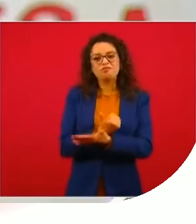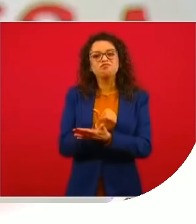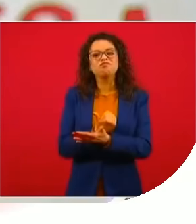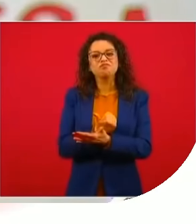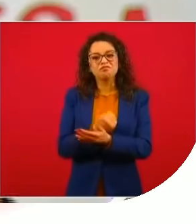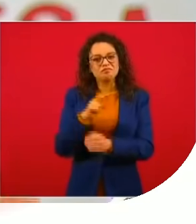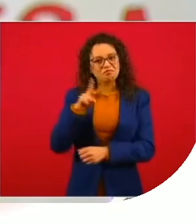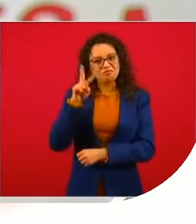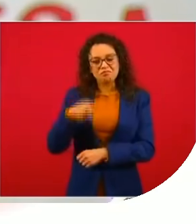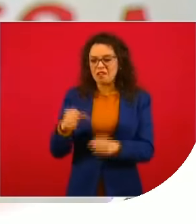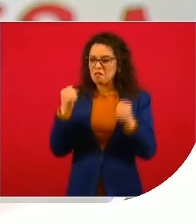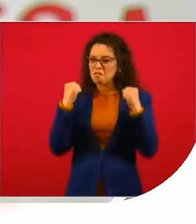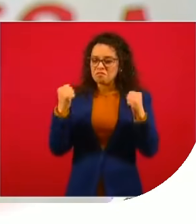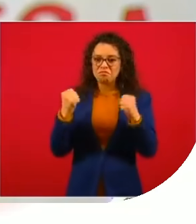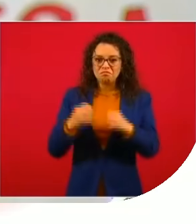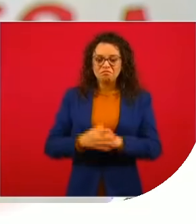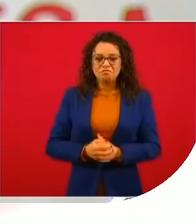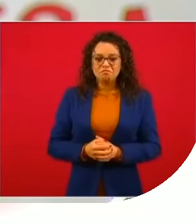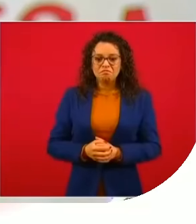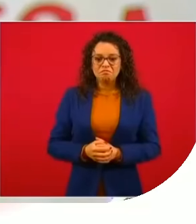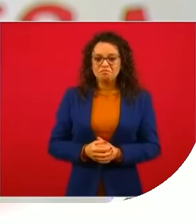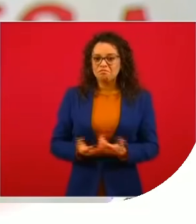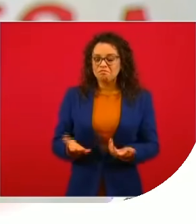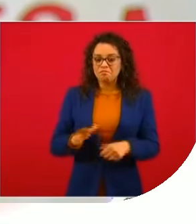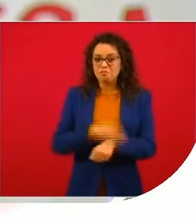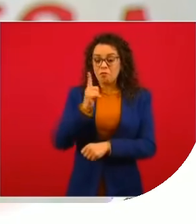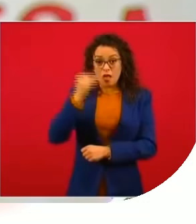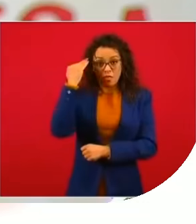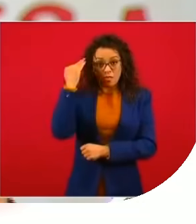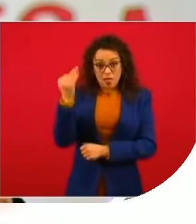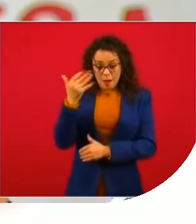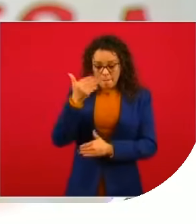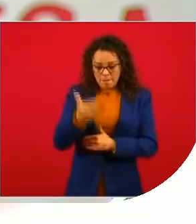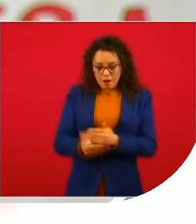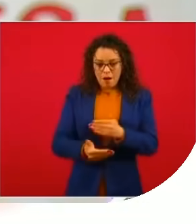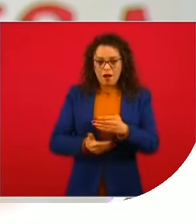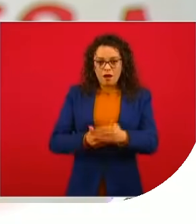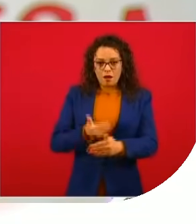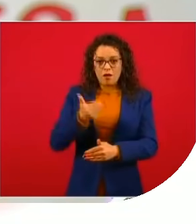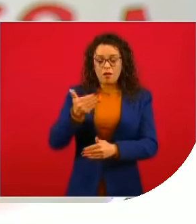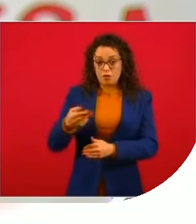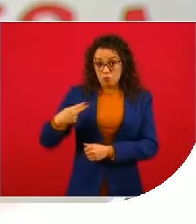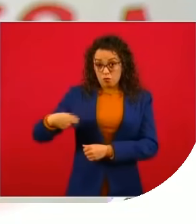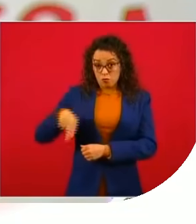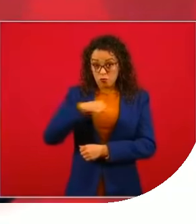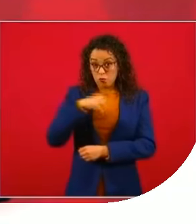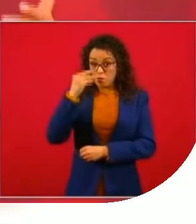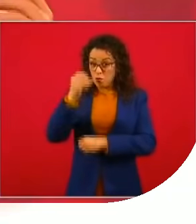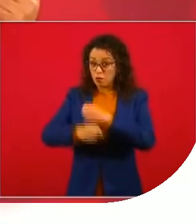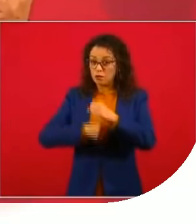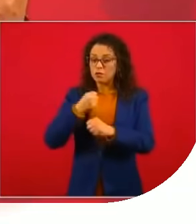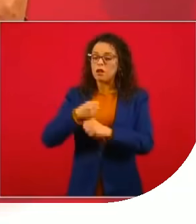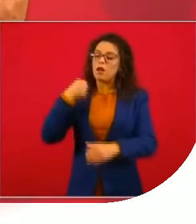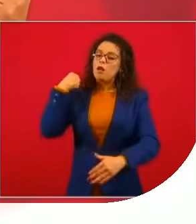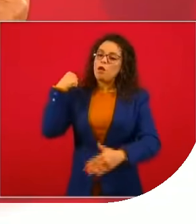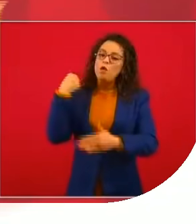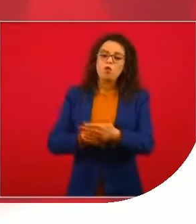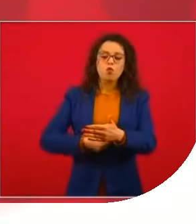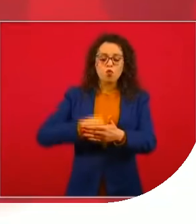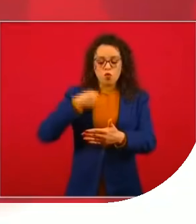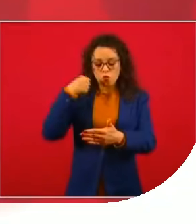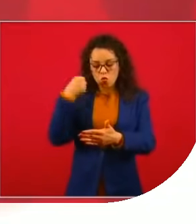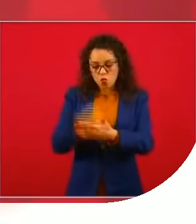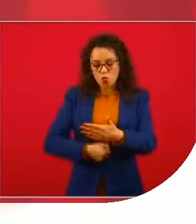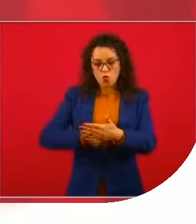el que al paso del tiempo, después de luchar muchos años junto con millones